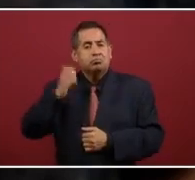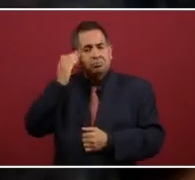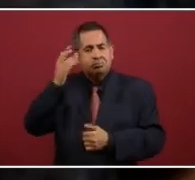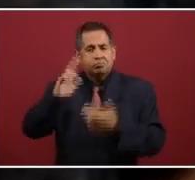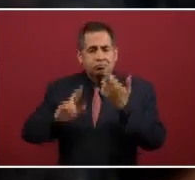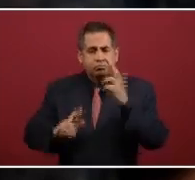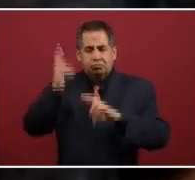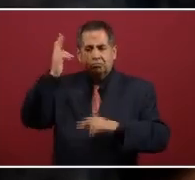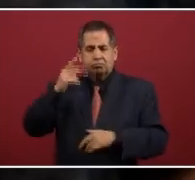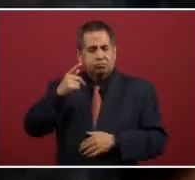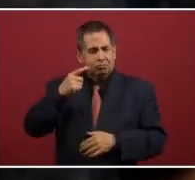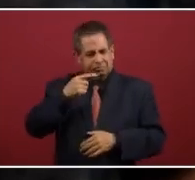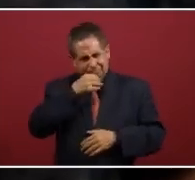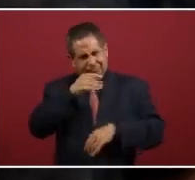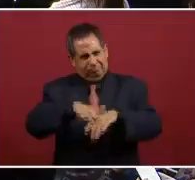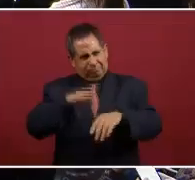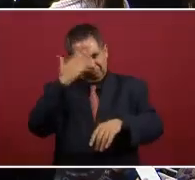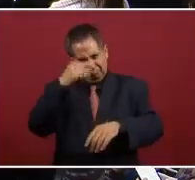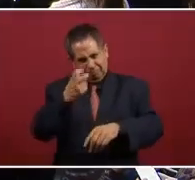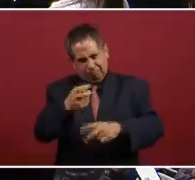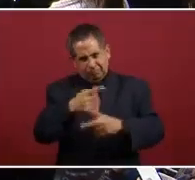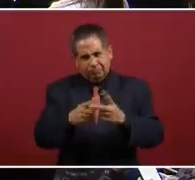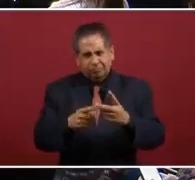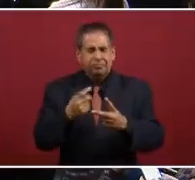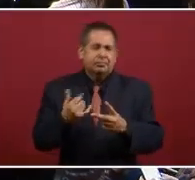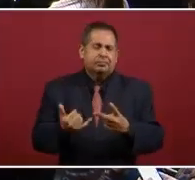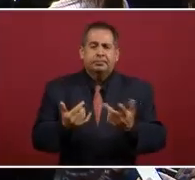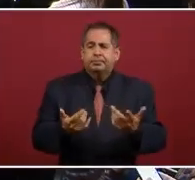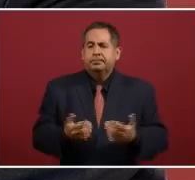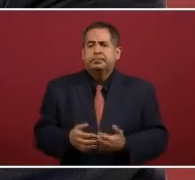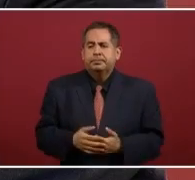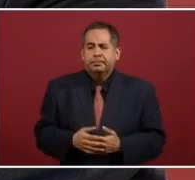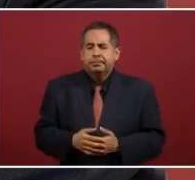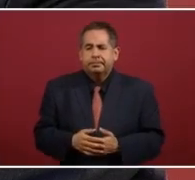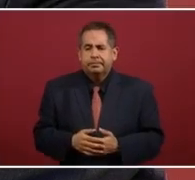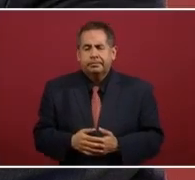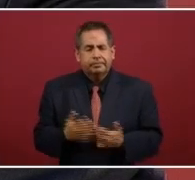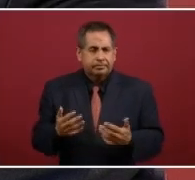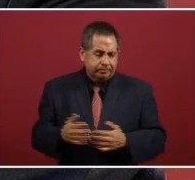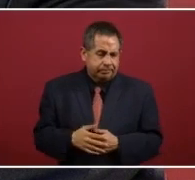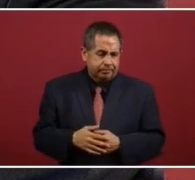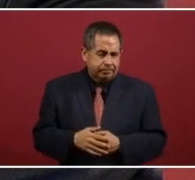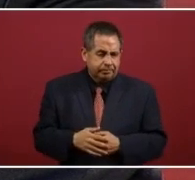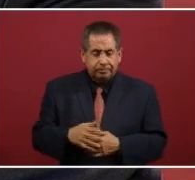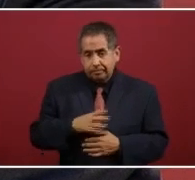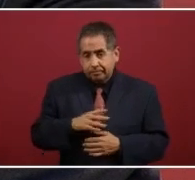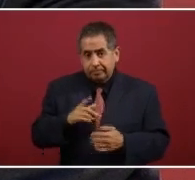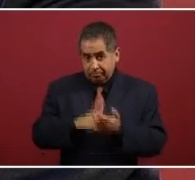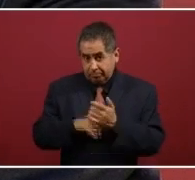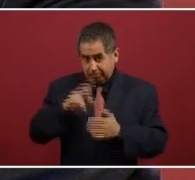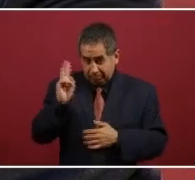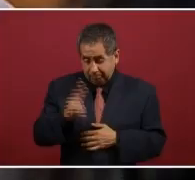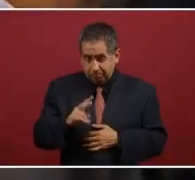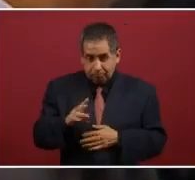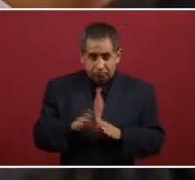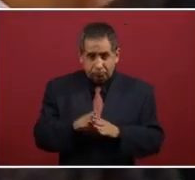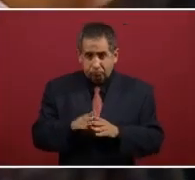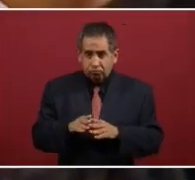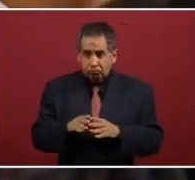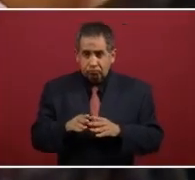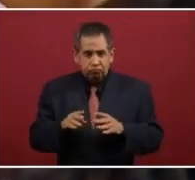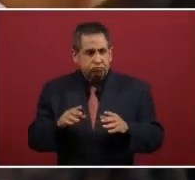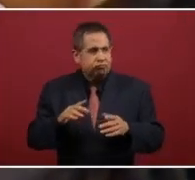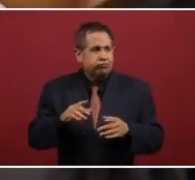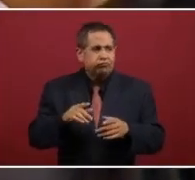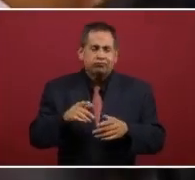está enterado de eso. Y bueno, si ha habido realmente una incidencia o